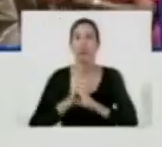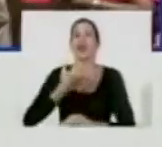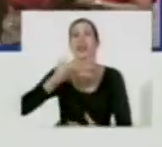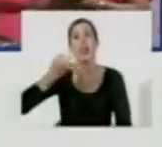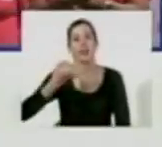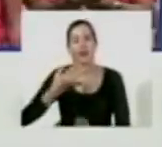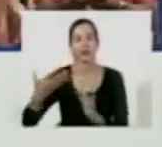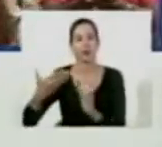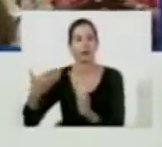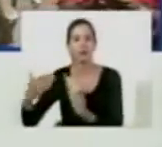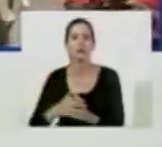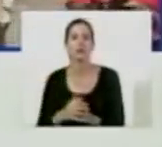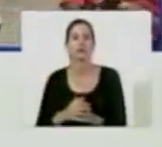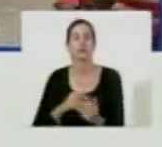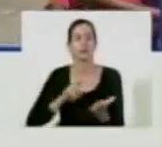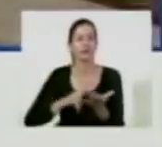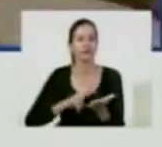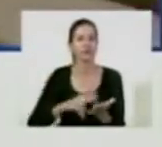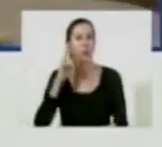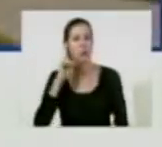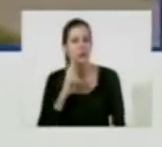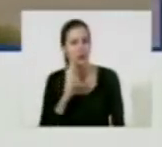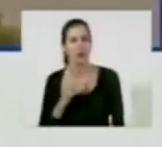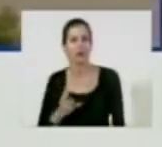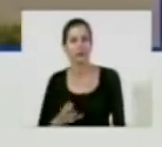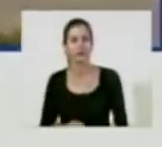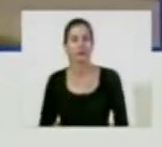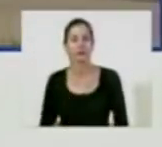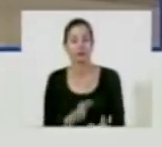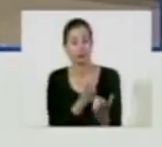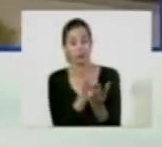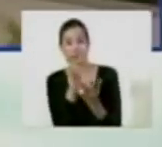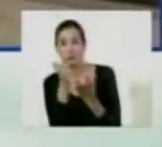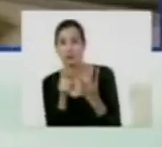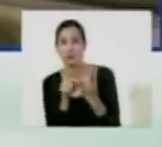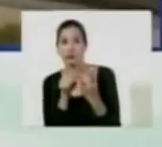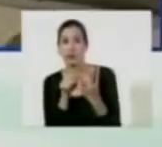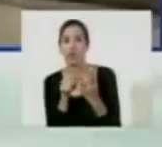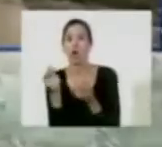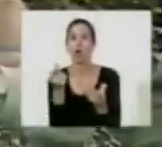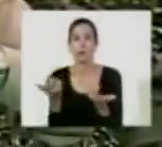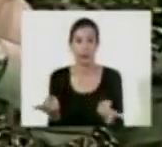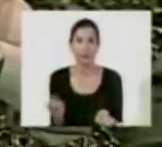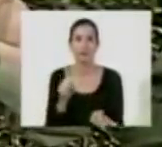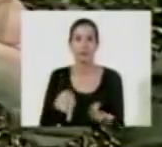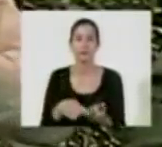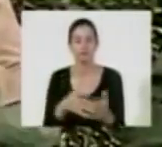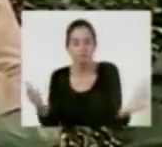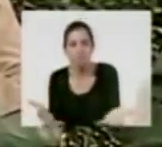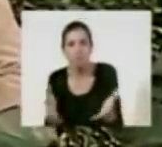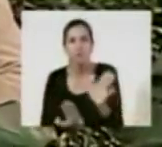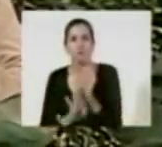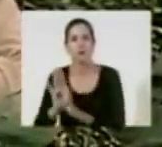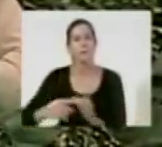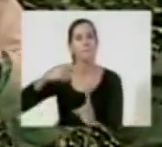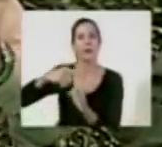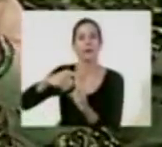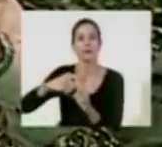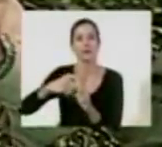la diplomacia bolivariana. Por las vías económicas, impulsando el desarrollo de la agenda